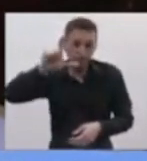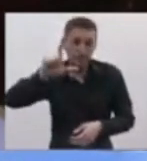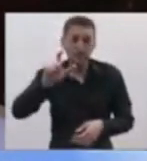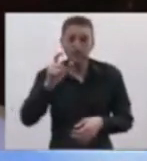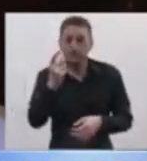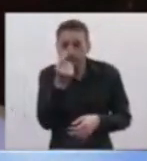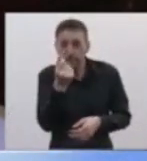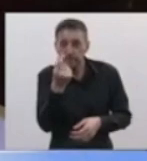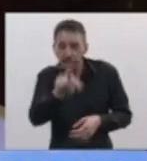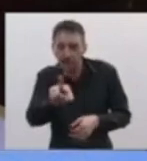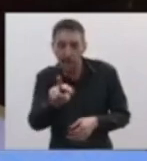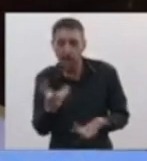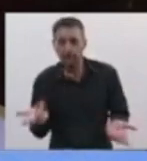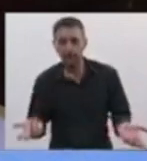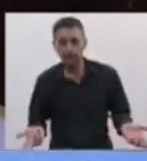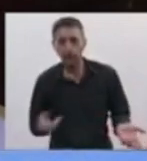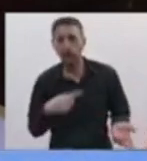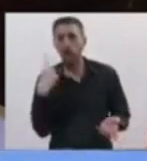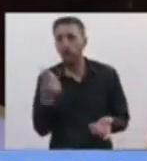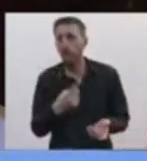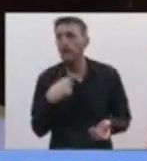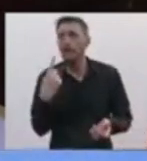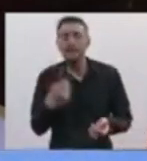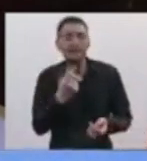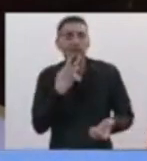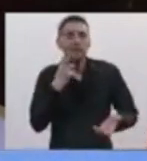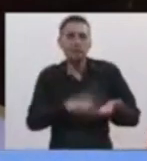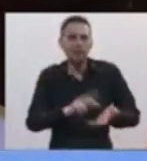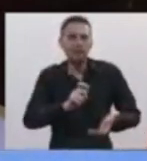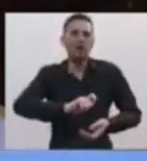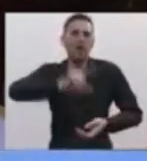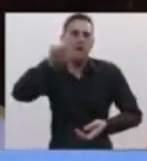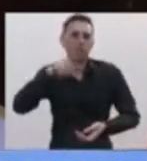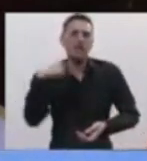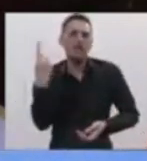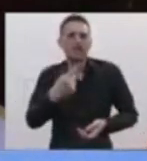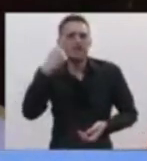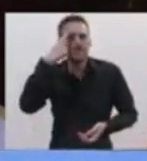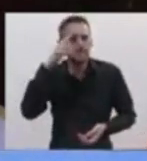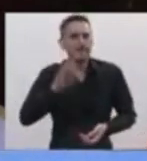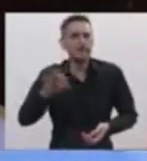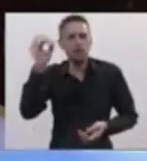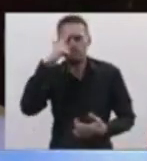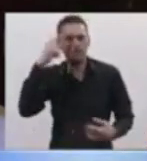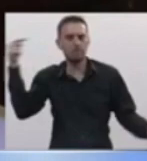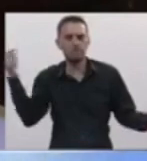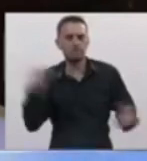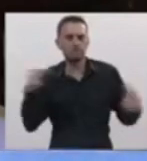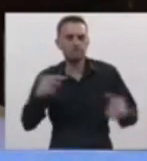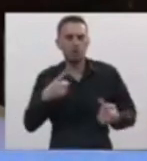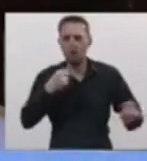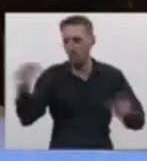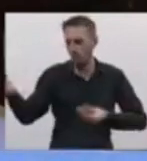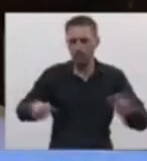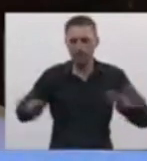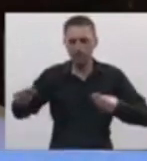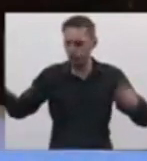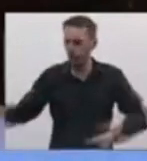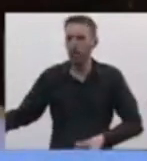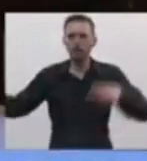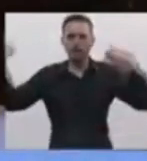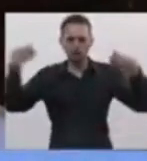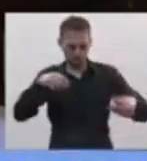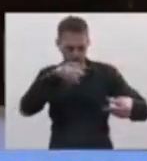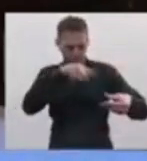se apreciación en un contexto en donde además subimos la presión tributaria lo cual en nuestra opinión es incompatible con algo que dice el presupuesto que es condiciones